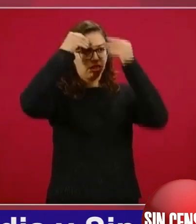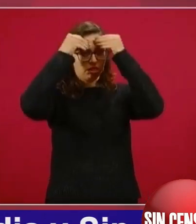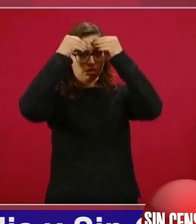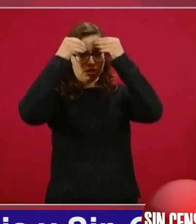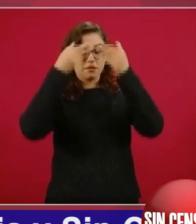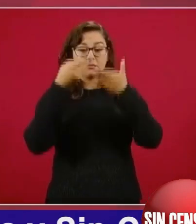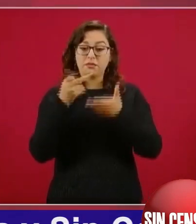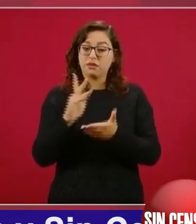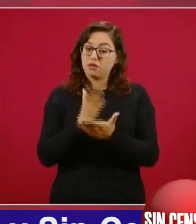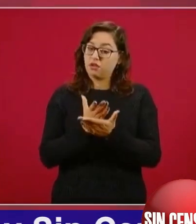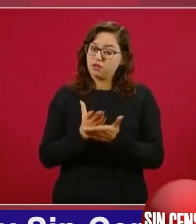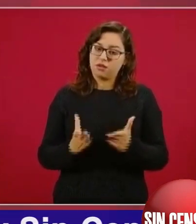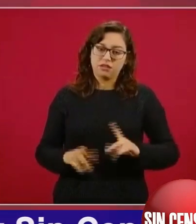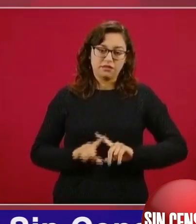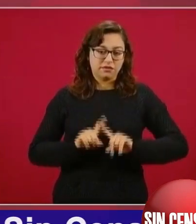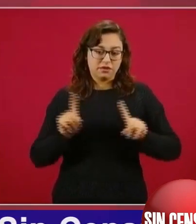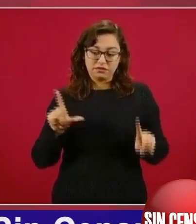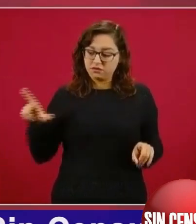No somos ladrones